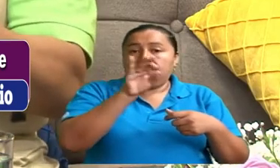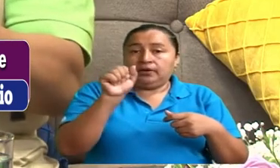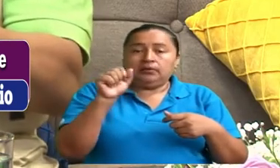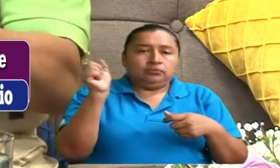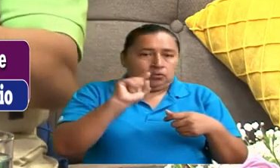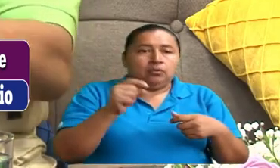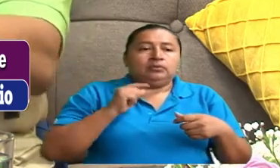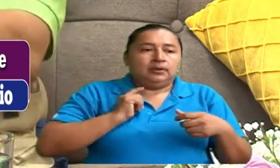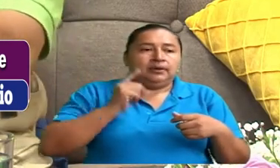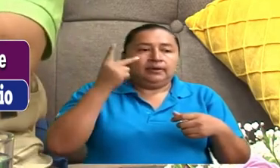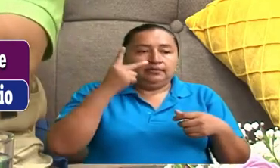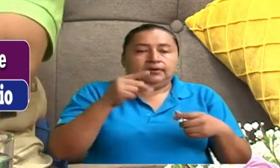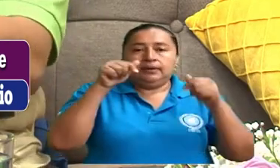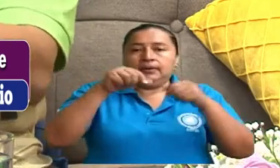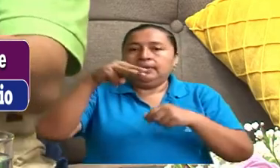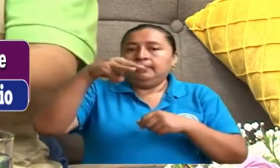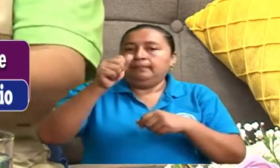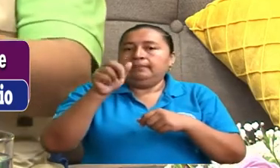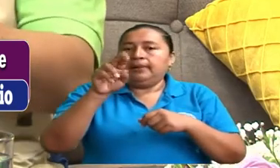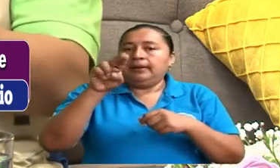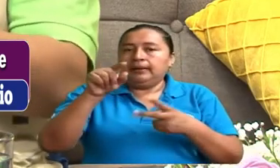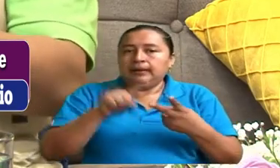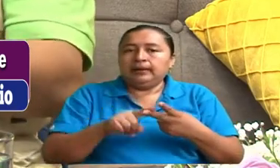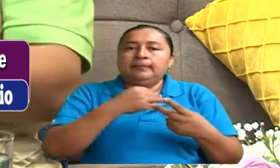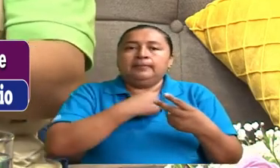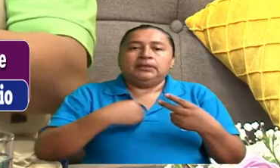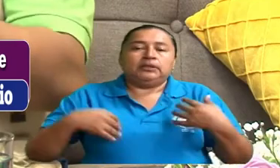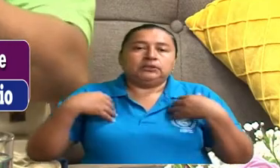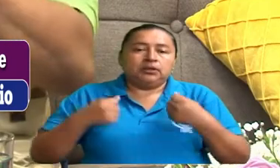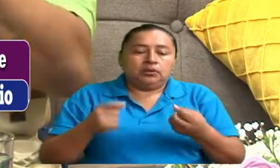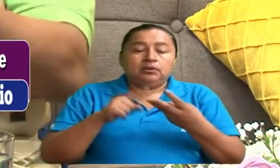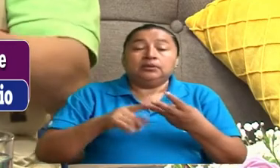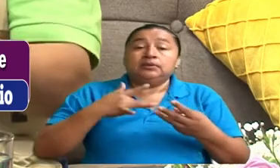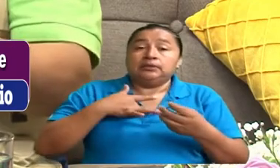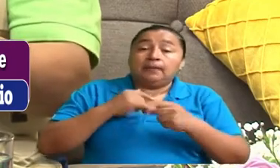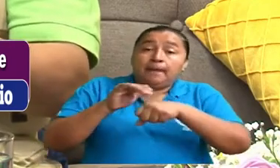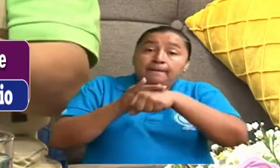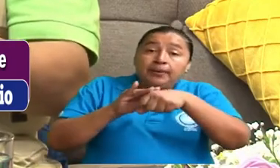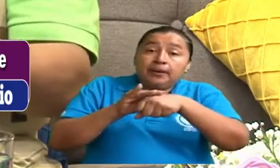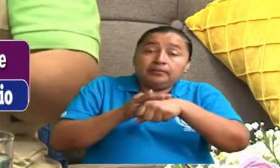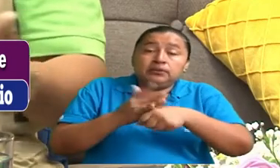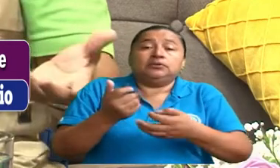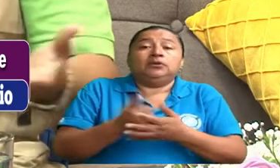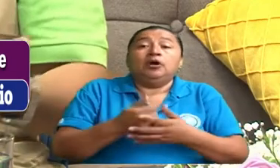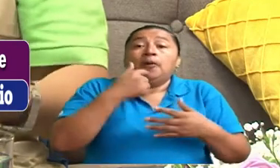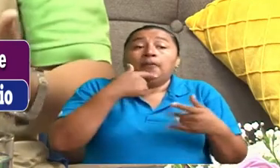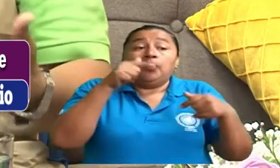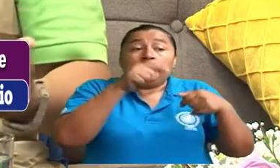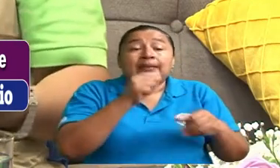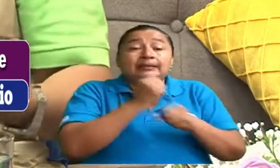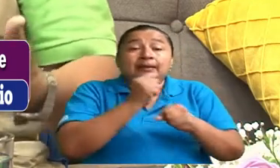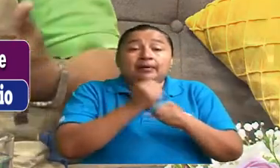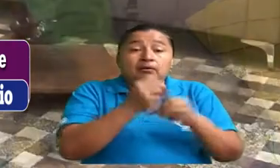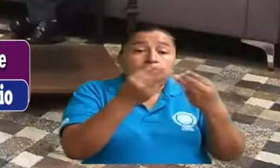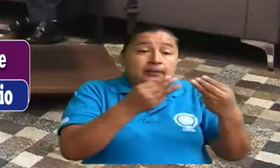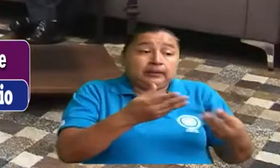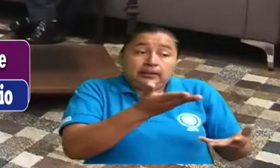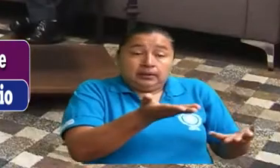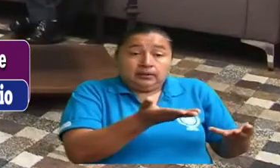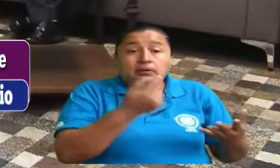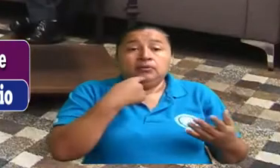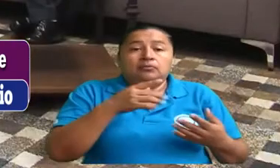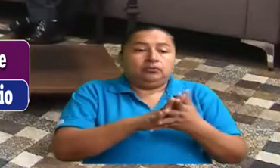la cooperativa, a través del MARENA, a través del MINSA, necesitamos tener los permisos. Además, ¿no?, por la naturaleza. Por la naturaleza del material, pues, ¿verdad?,